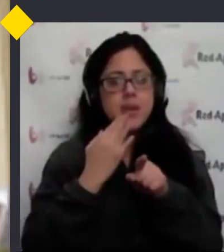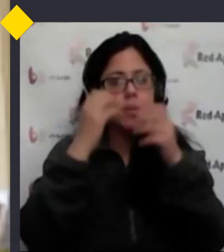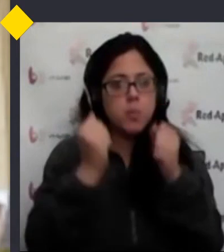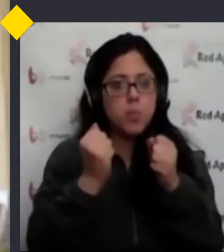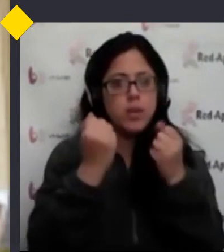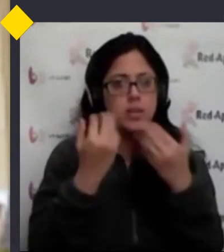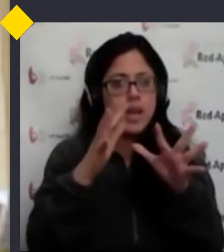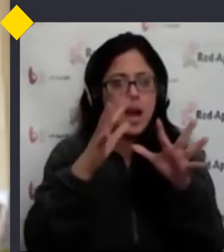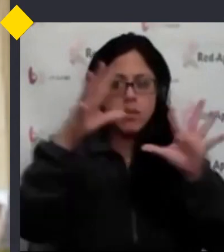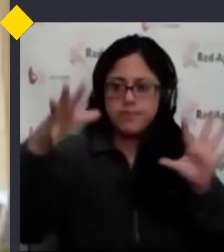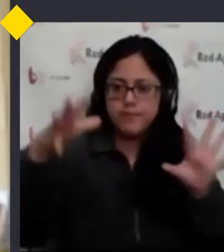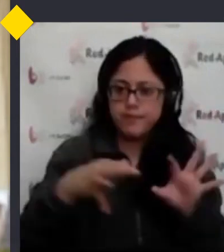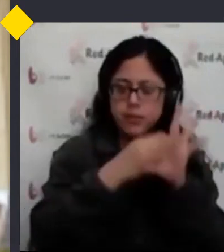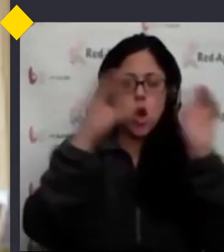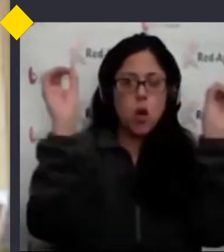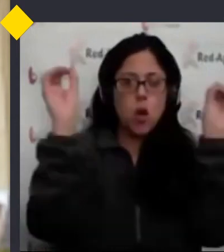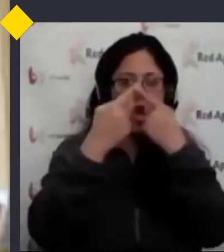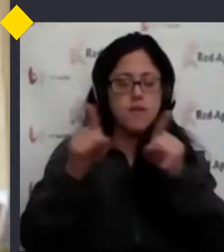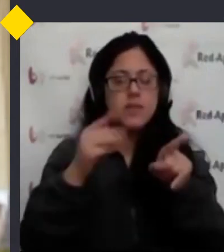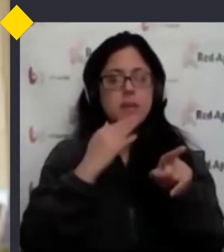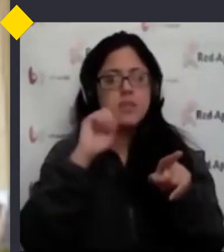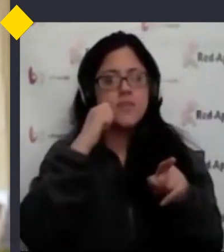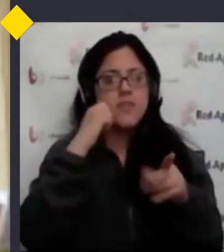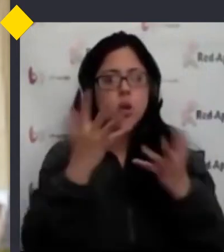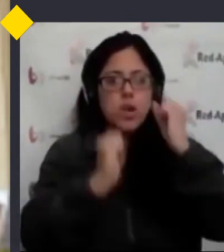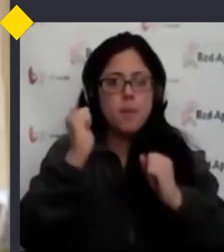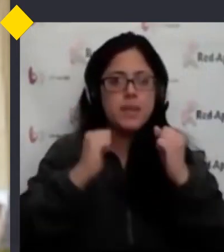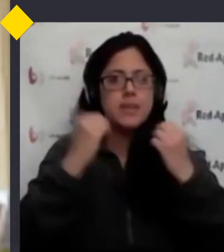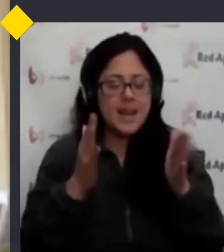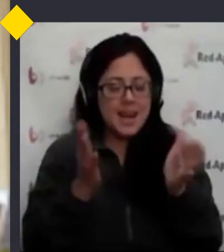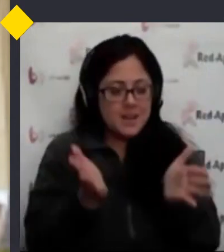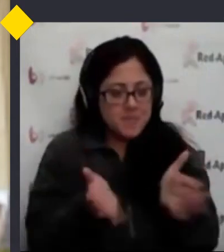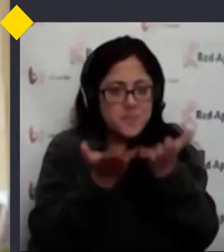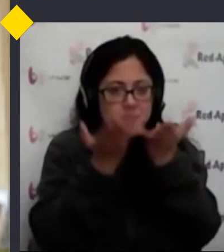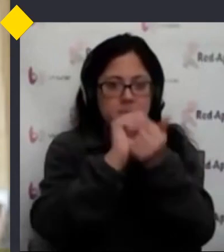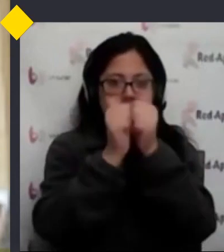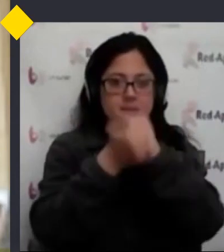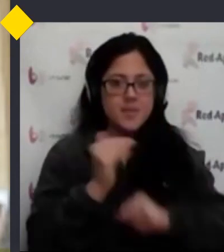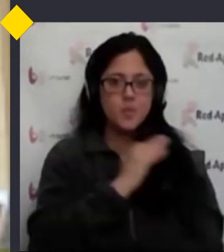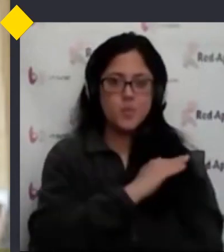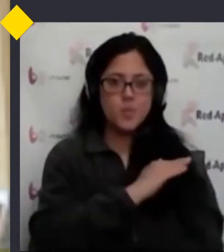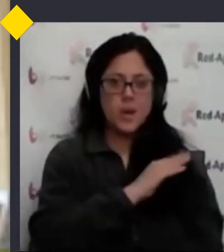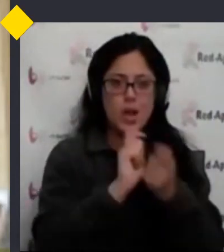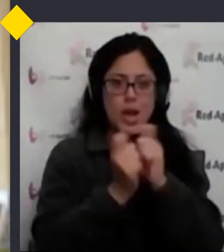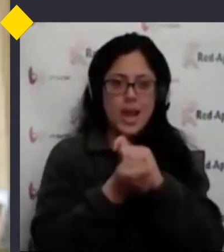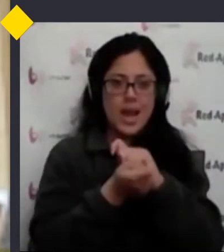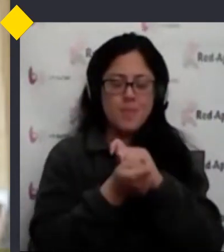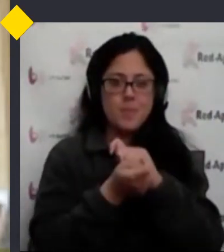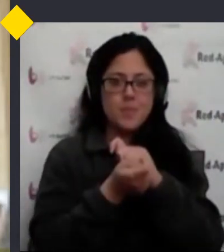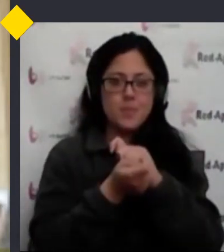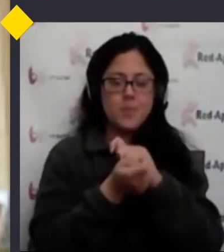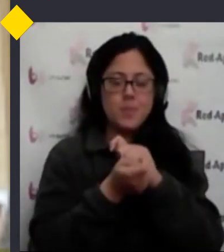distintas visiones es parte de cómo también una empresa se fortalece en adaptarse más rápido a los cambios. Creo que la clave